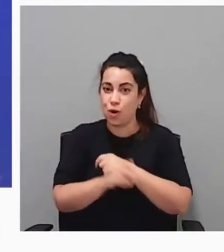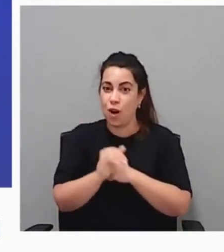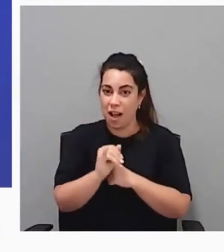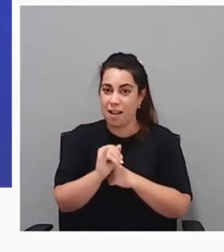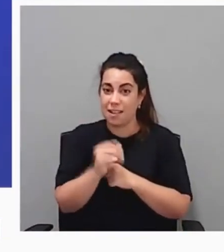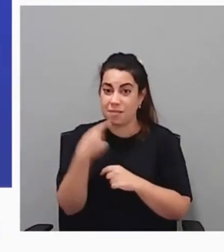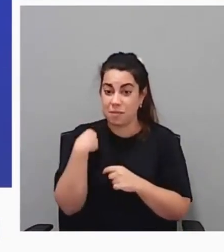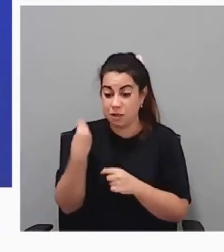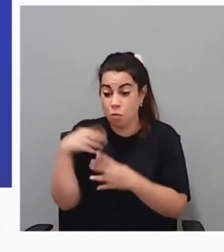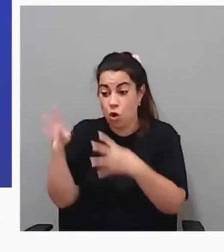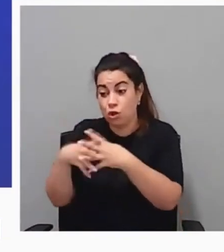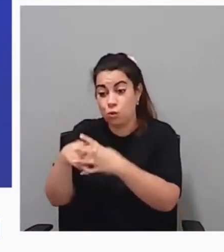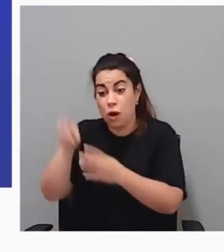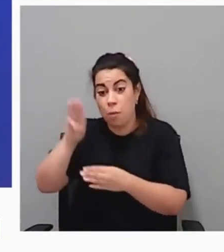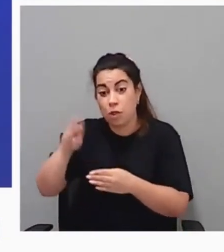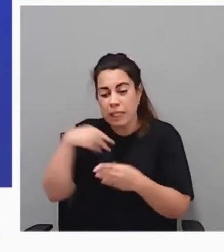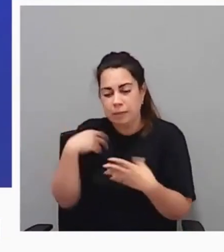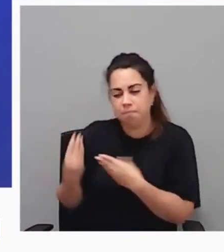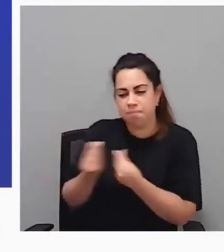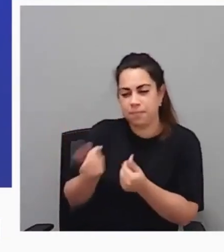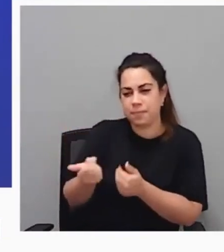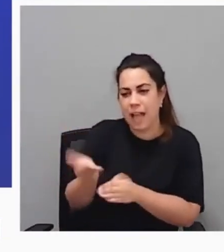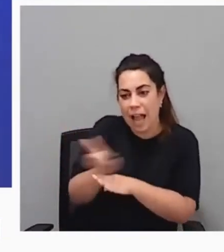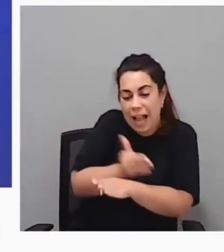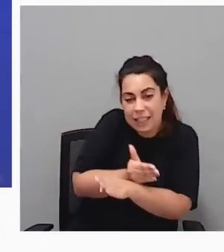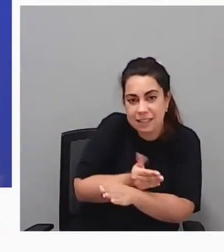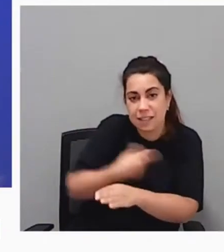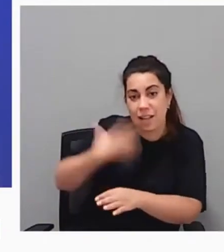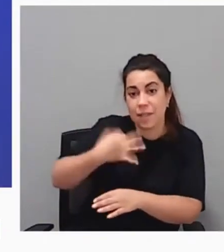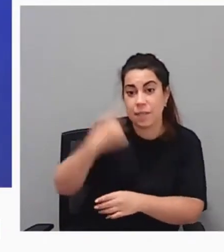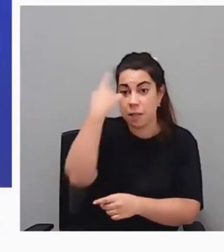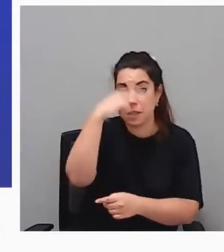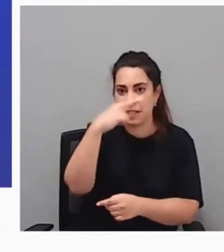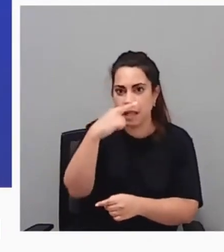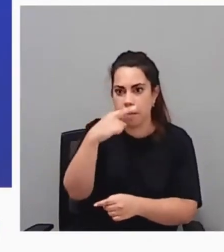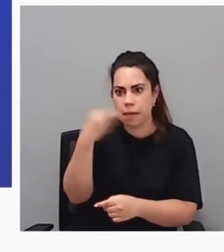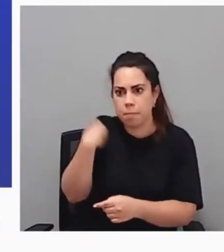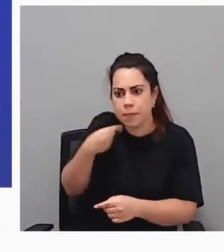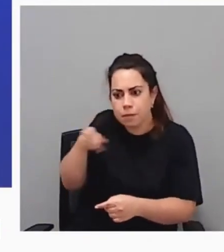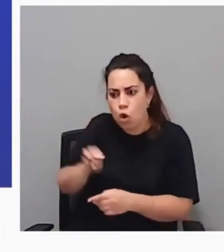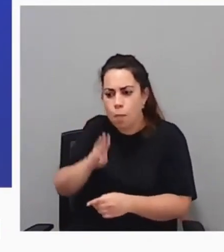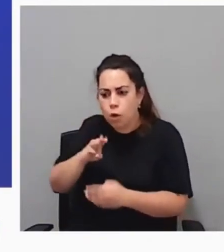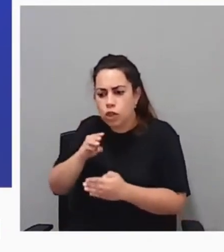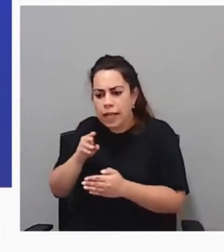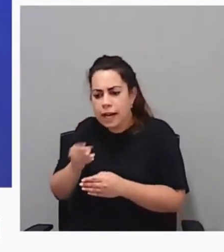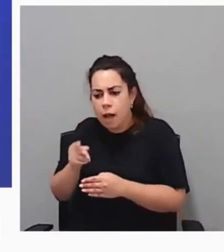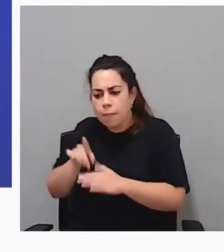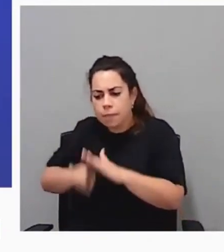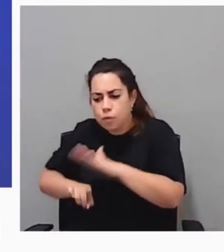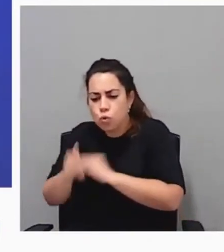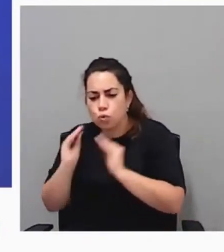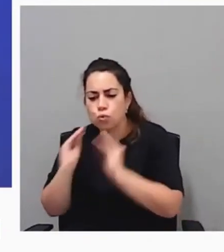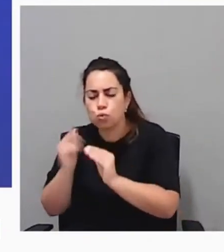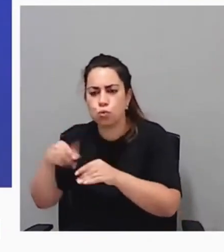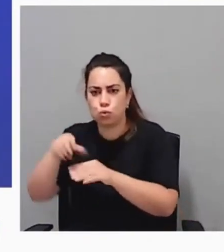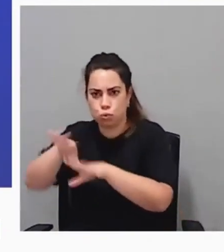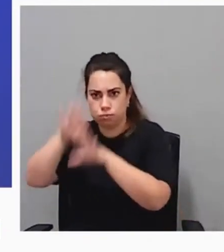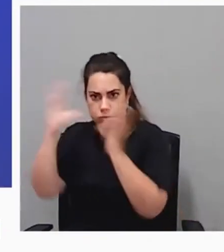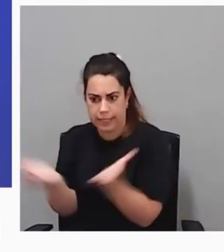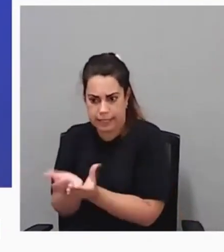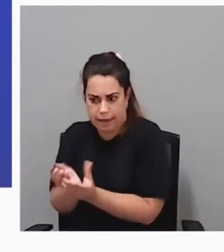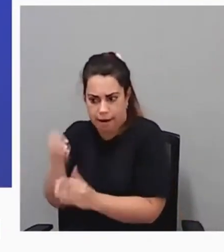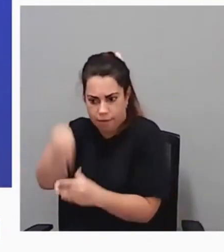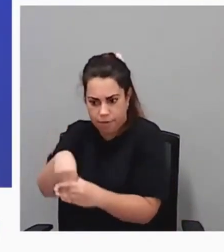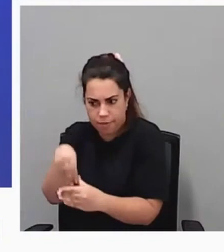la estructura de las proteínas tienes que saber primero la evolución de esa proteína en la historia de la Tierra. Son